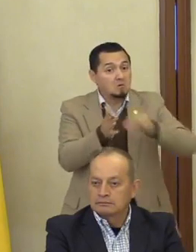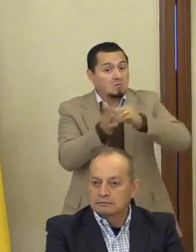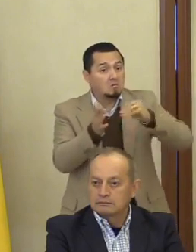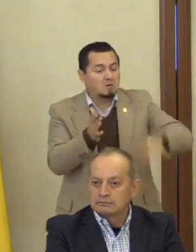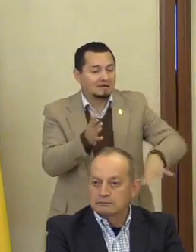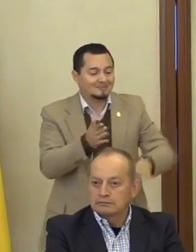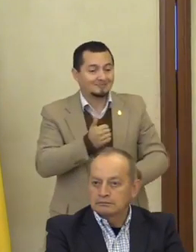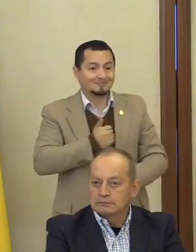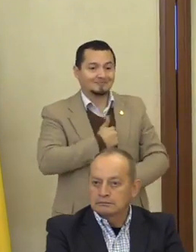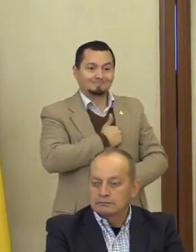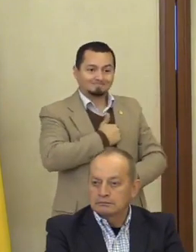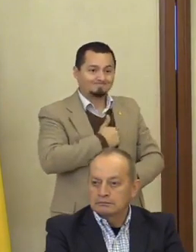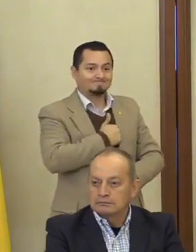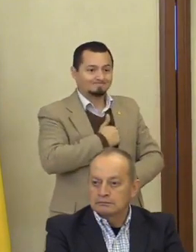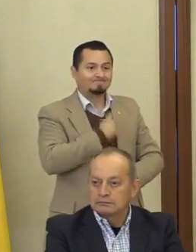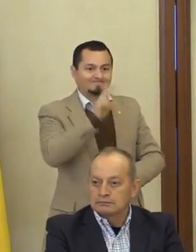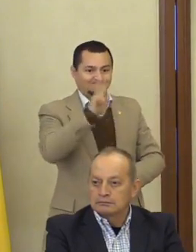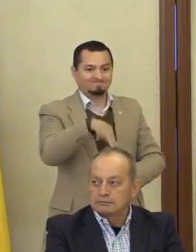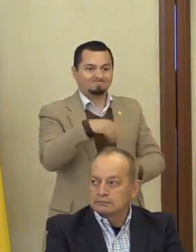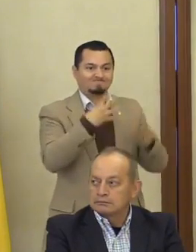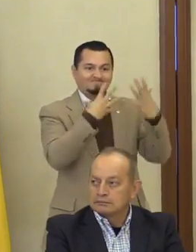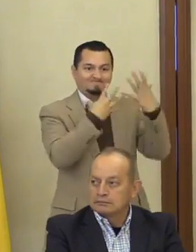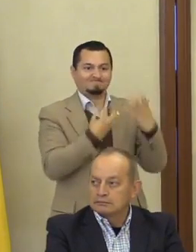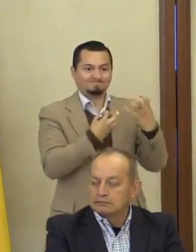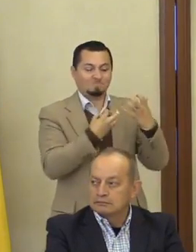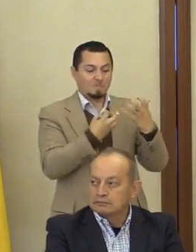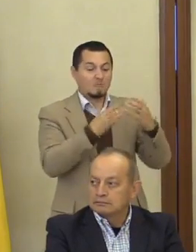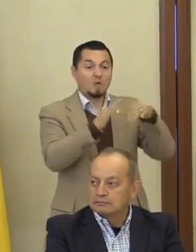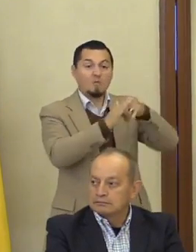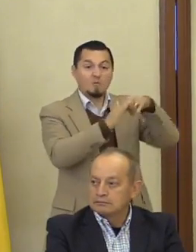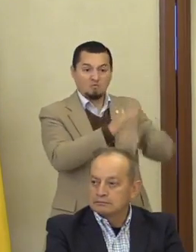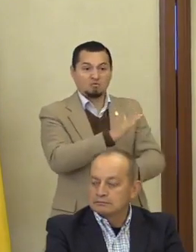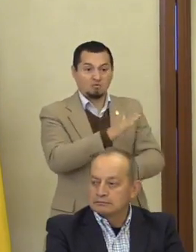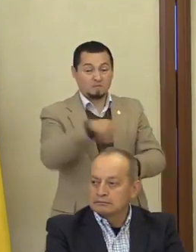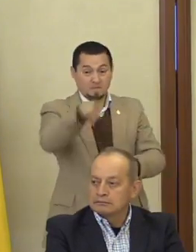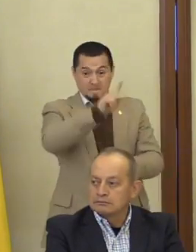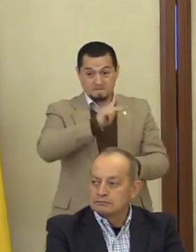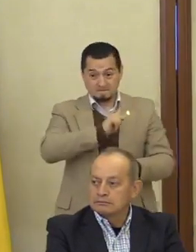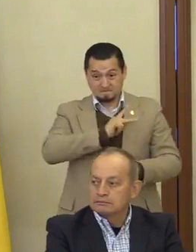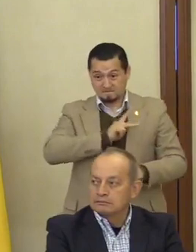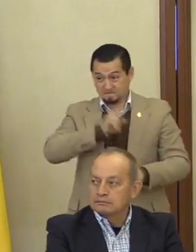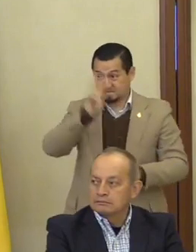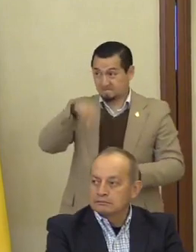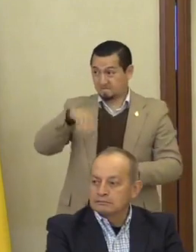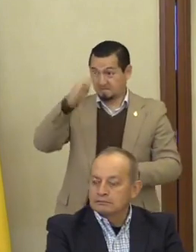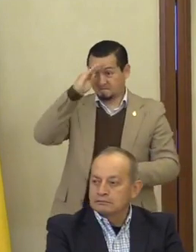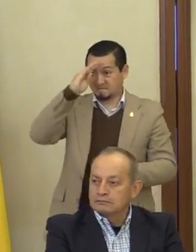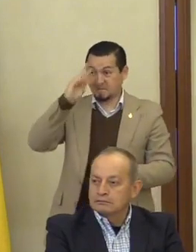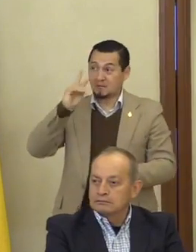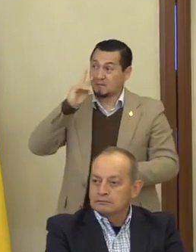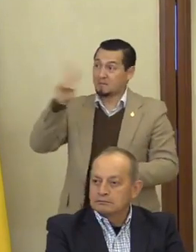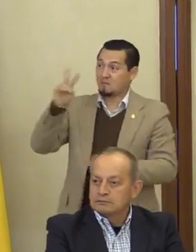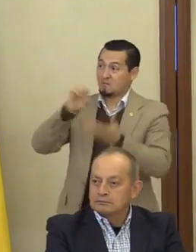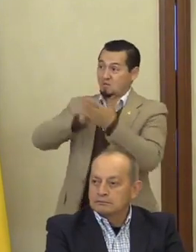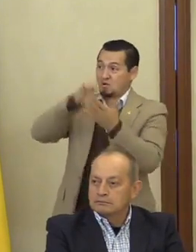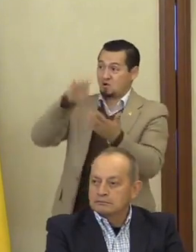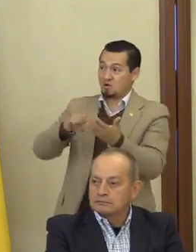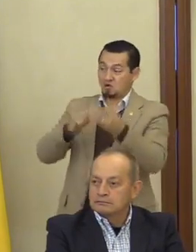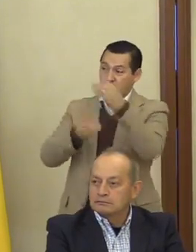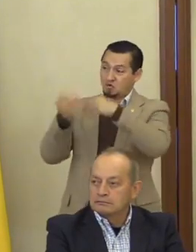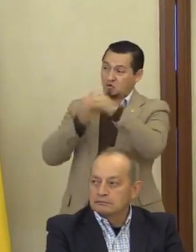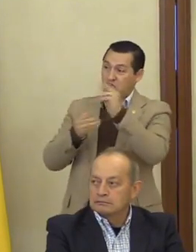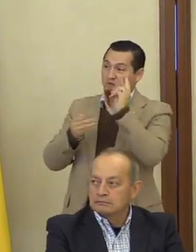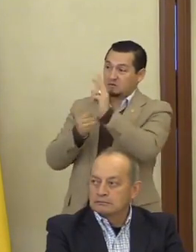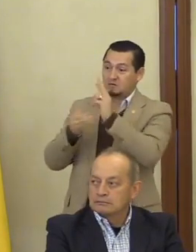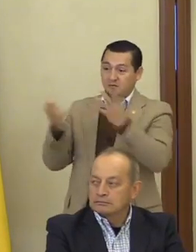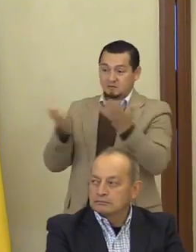profunda. Queremos presentarles las cifras para entender de lo que estamos hablando, nada más